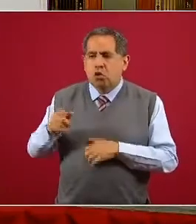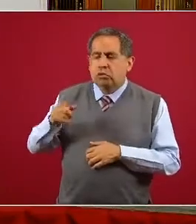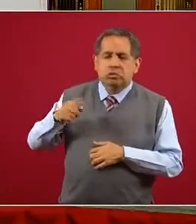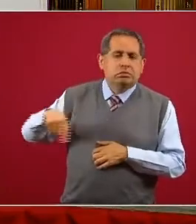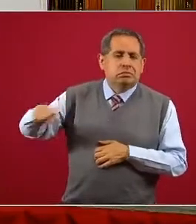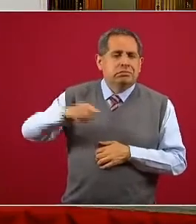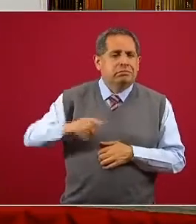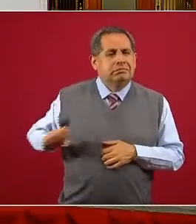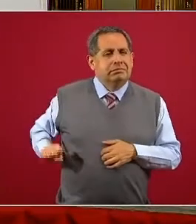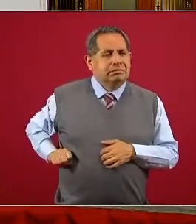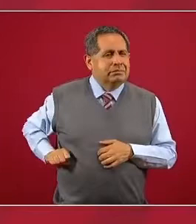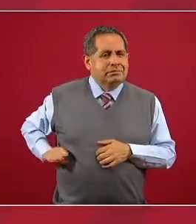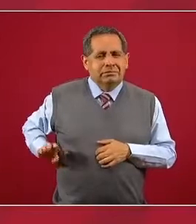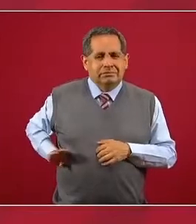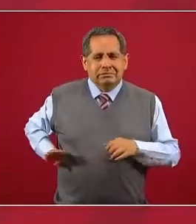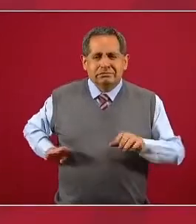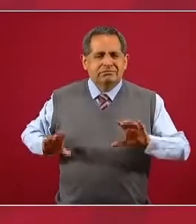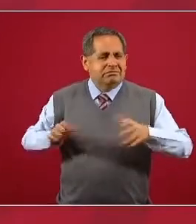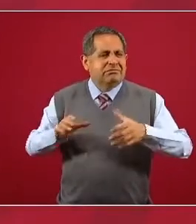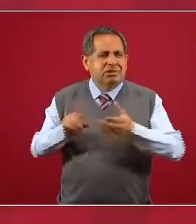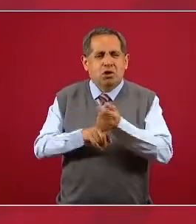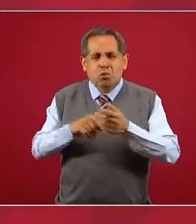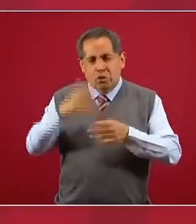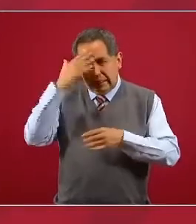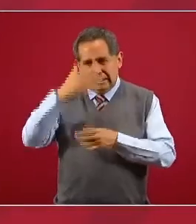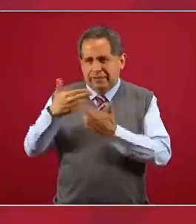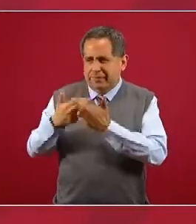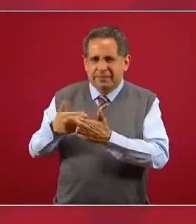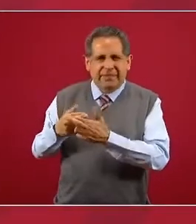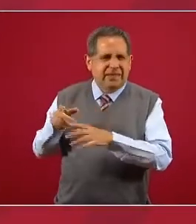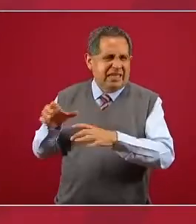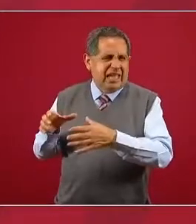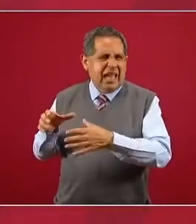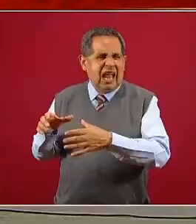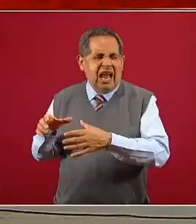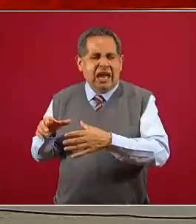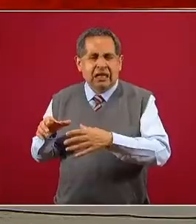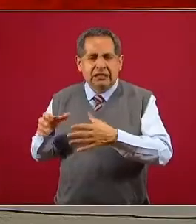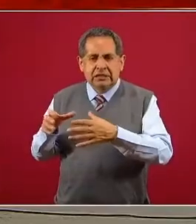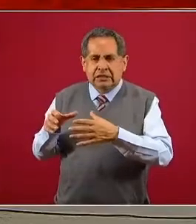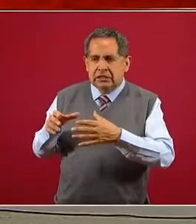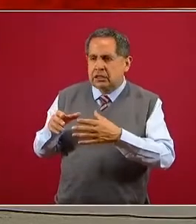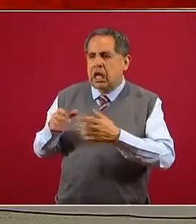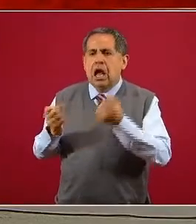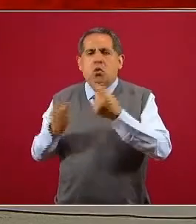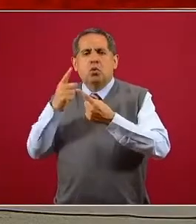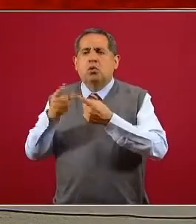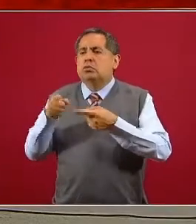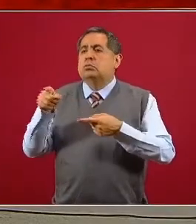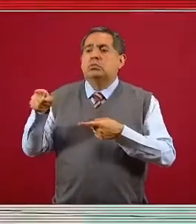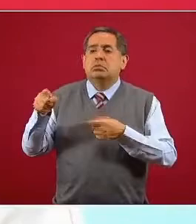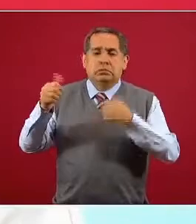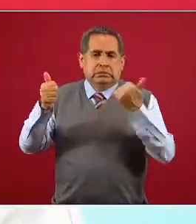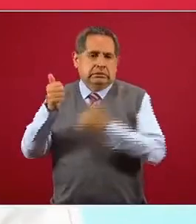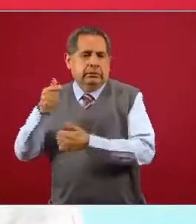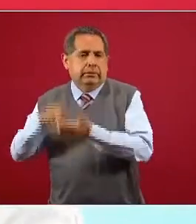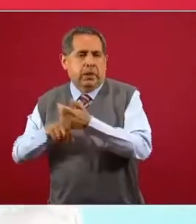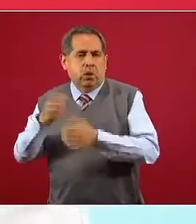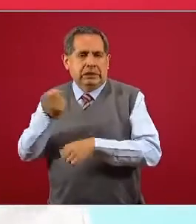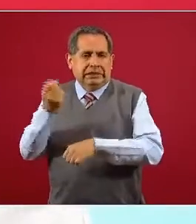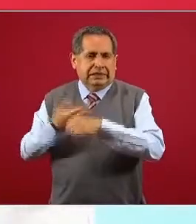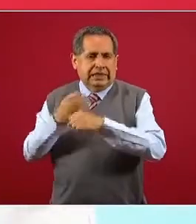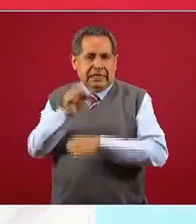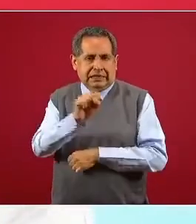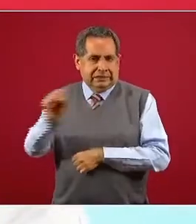beneficencia pública. Como ustedes saben, este patrimonio está sectorizado a la Secretaría de Salud y tiene